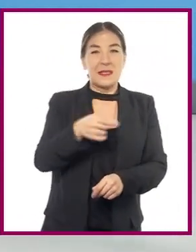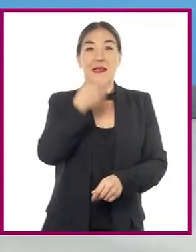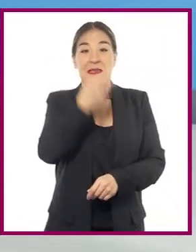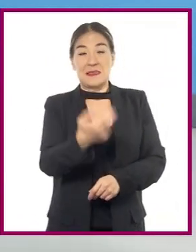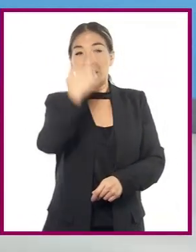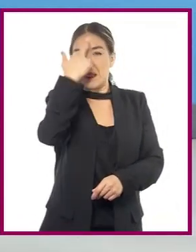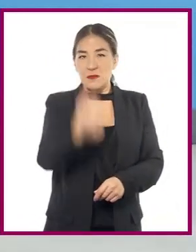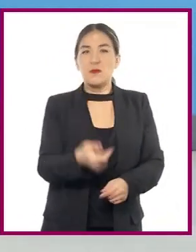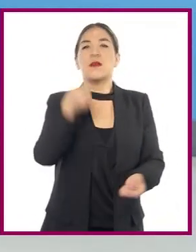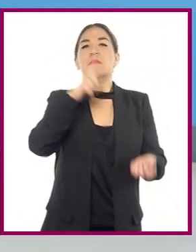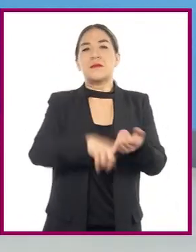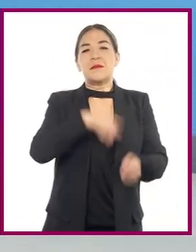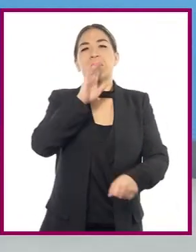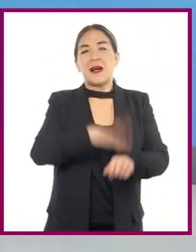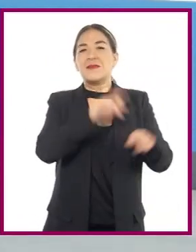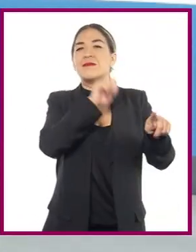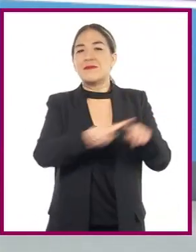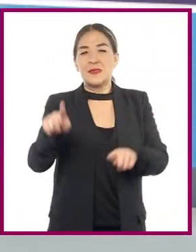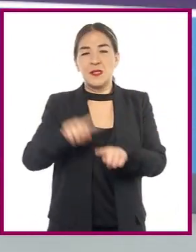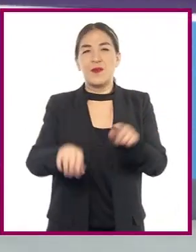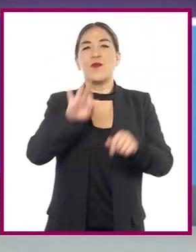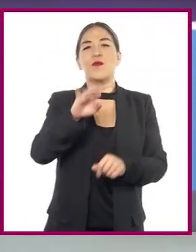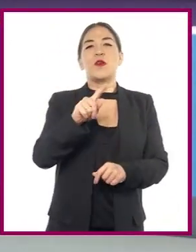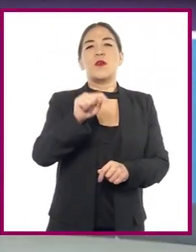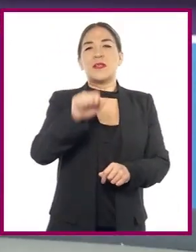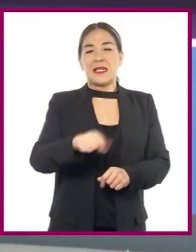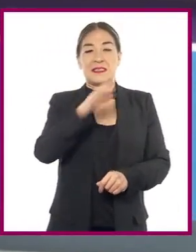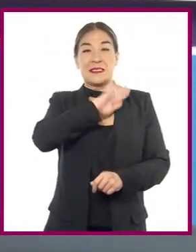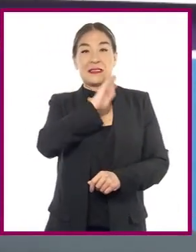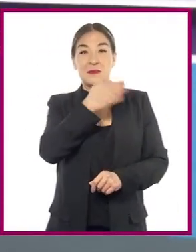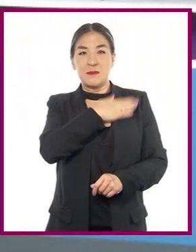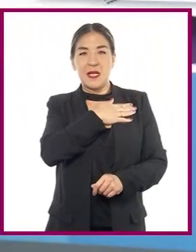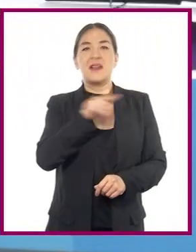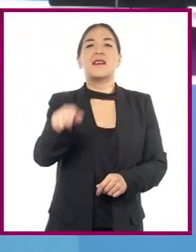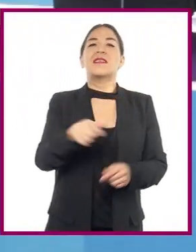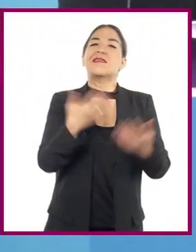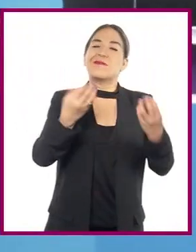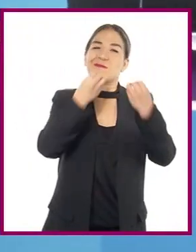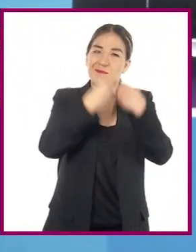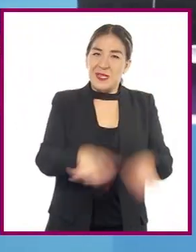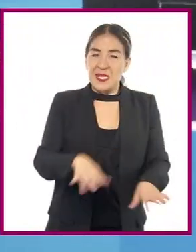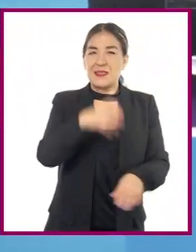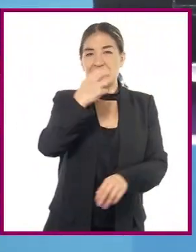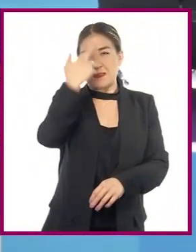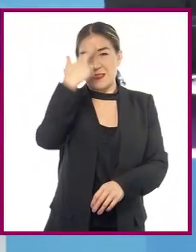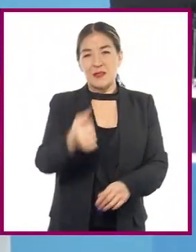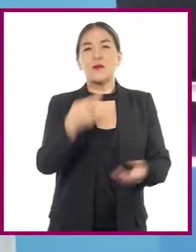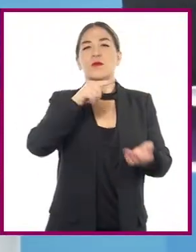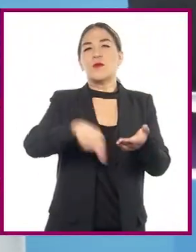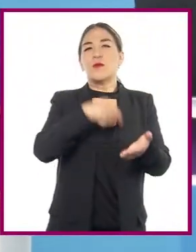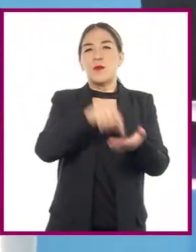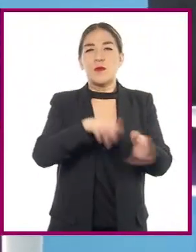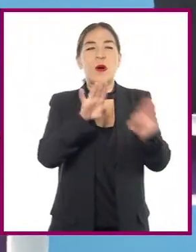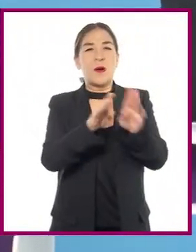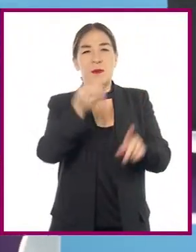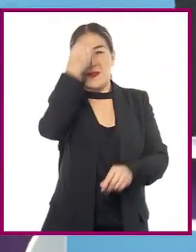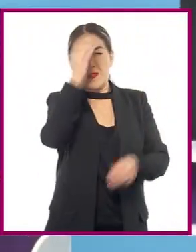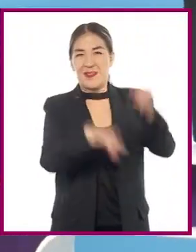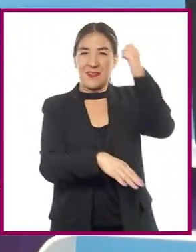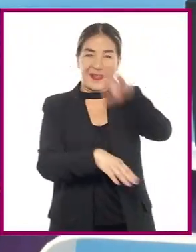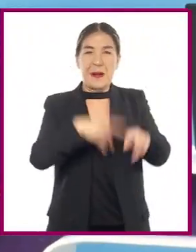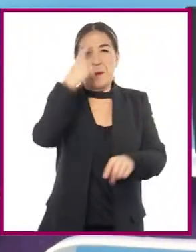manera, existieron algunas flotas españolas que perecieron ante el ataque de estos grupos. Sin